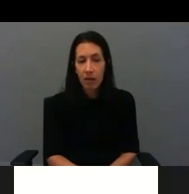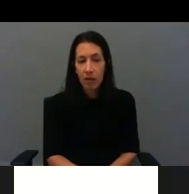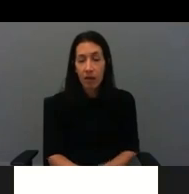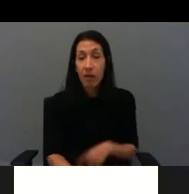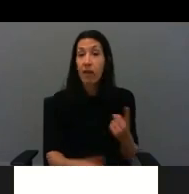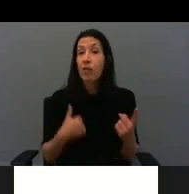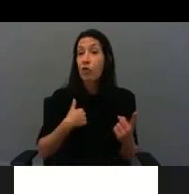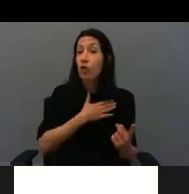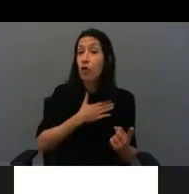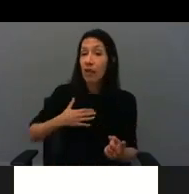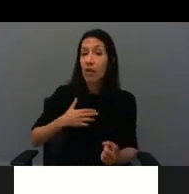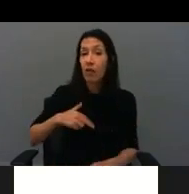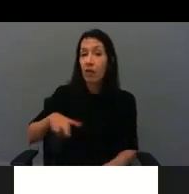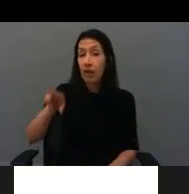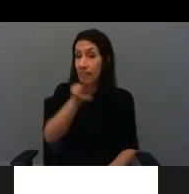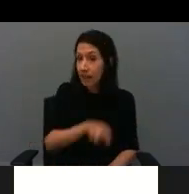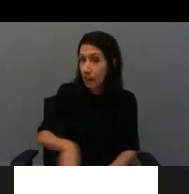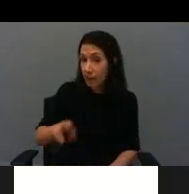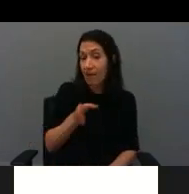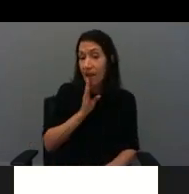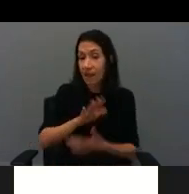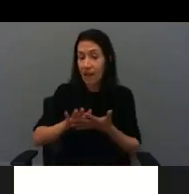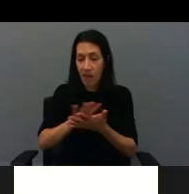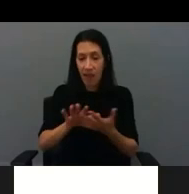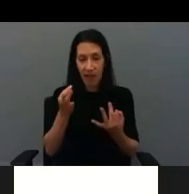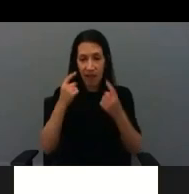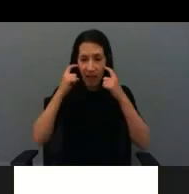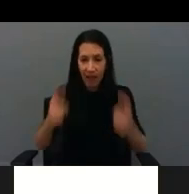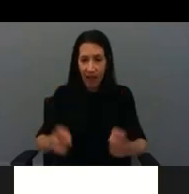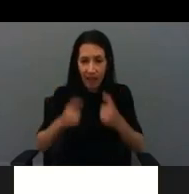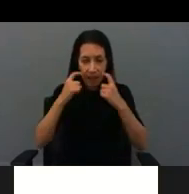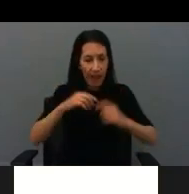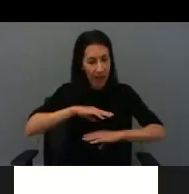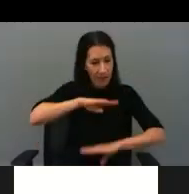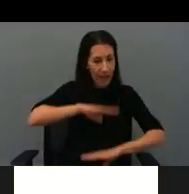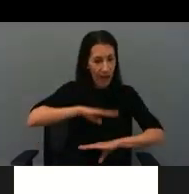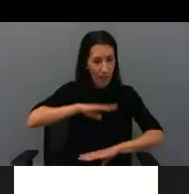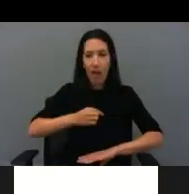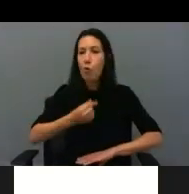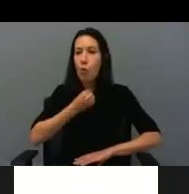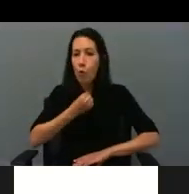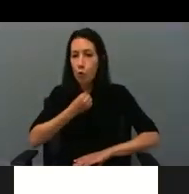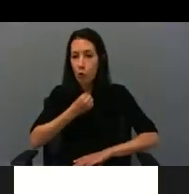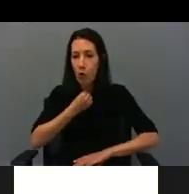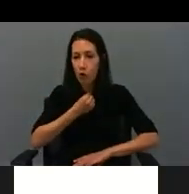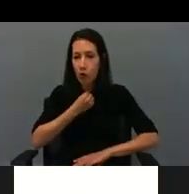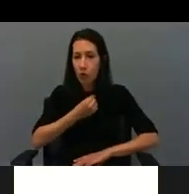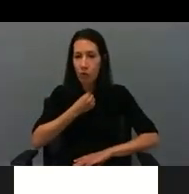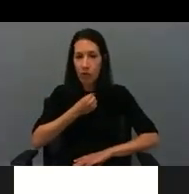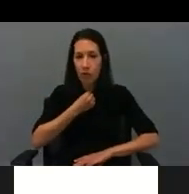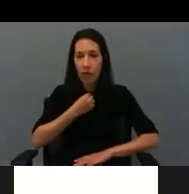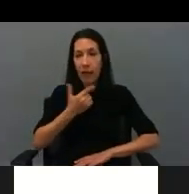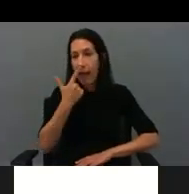tenemos que conseguir la conjunción entre capacidades, gustos,